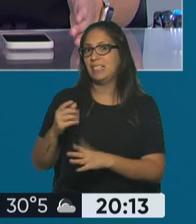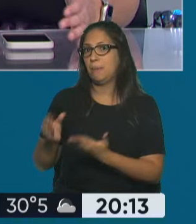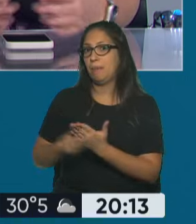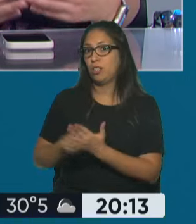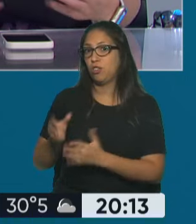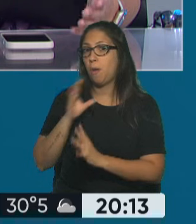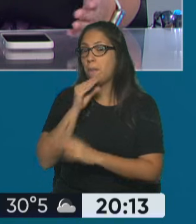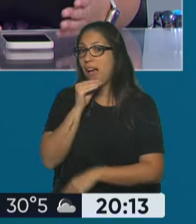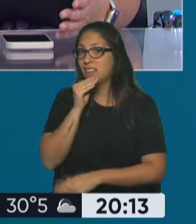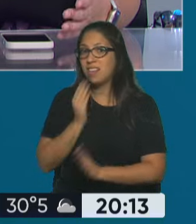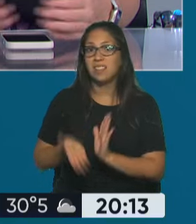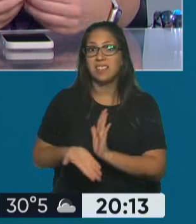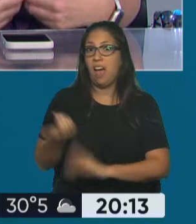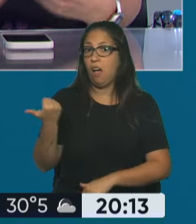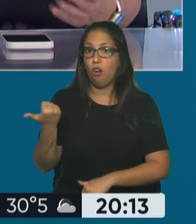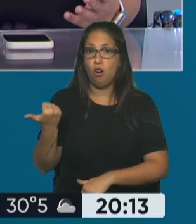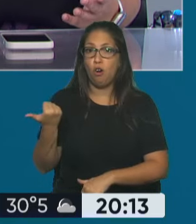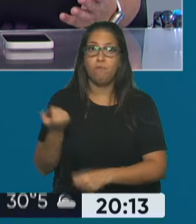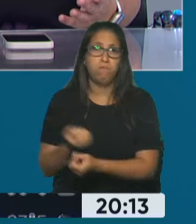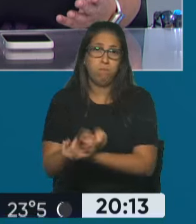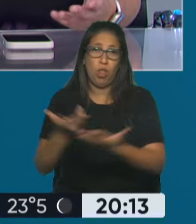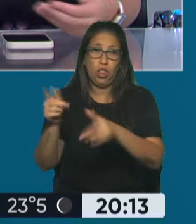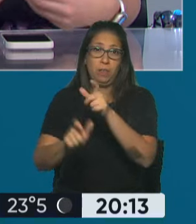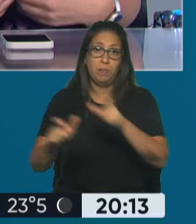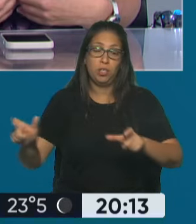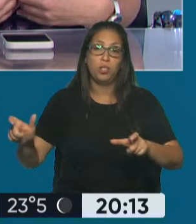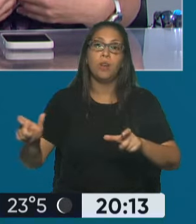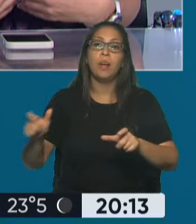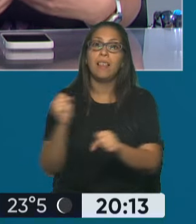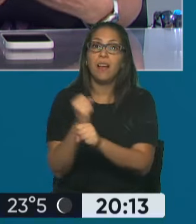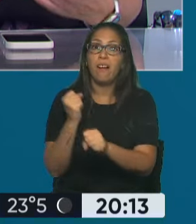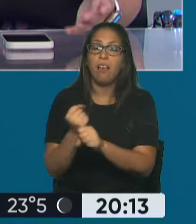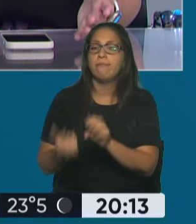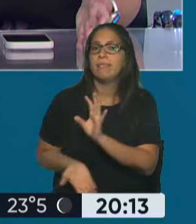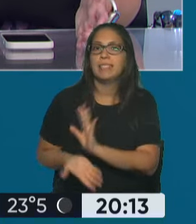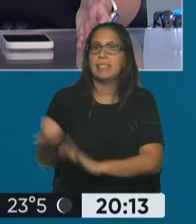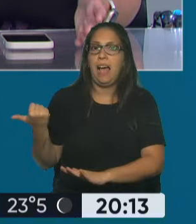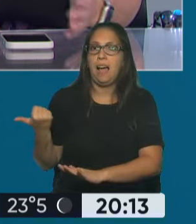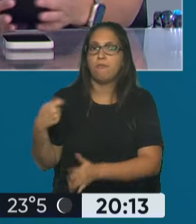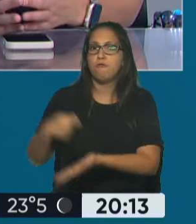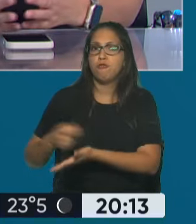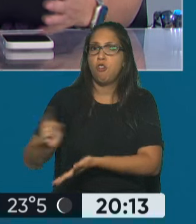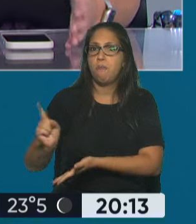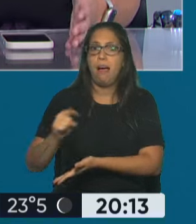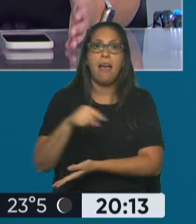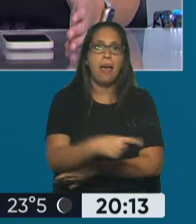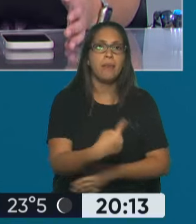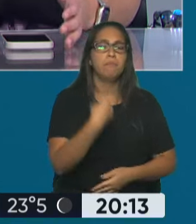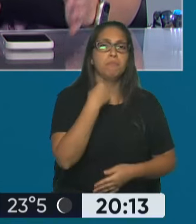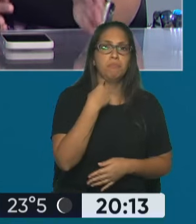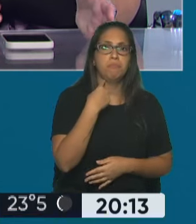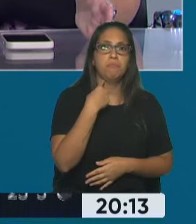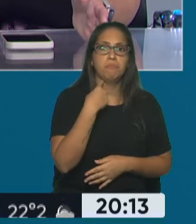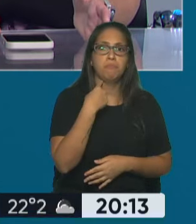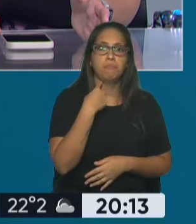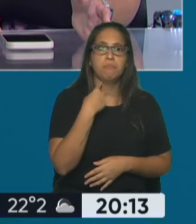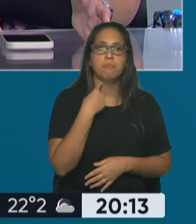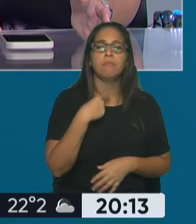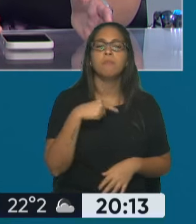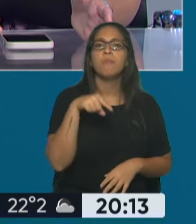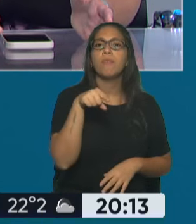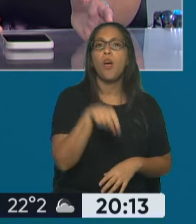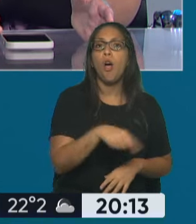Massa, que eximió del pago a muchos trabajadores y como consecuencia se vieron afectadas las finanzas provinciales. Con esta medida,